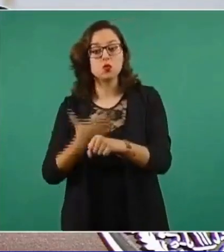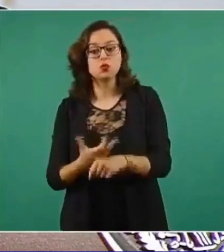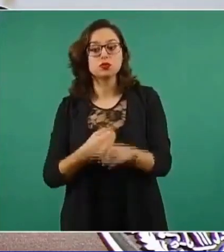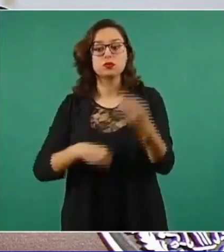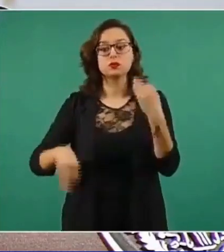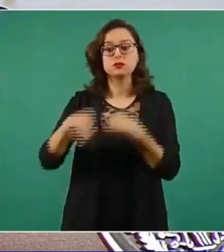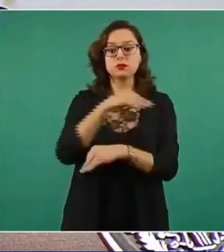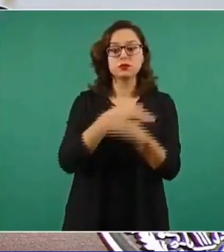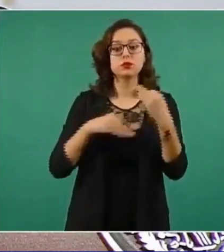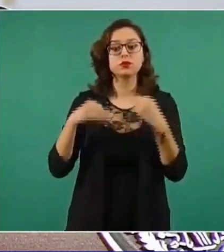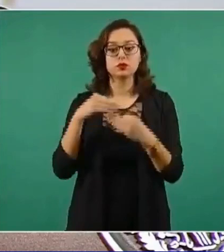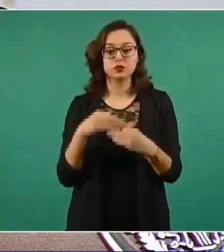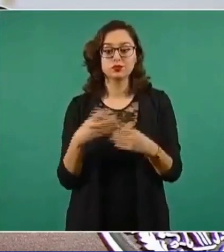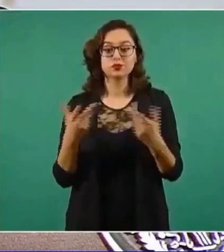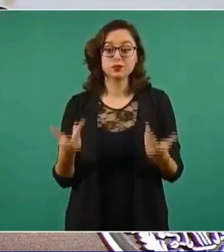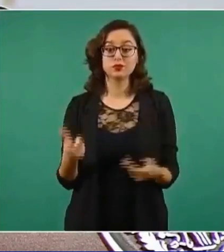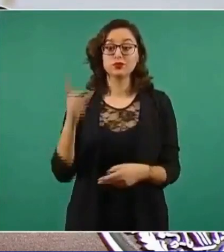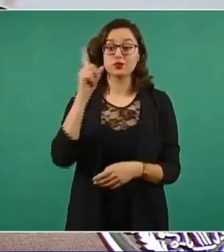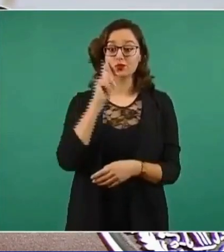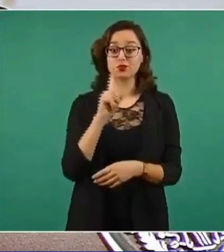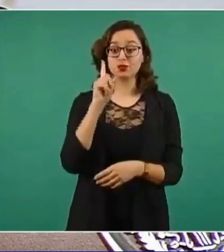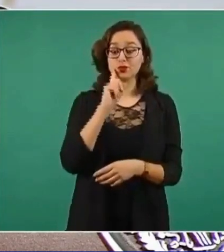las mujeres no necesitan